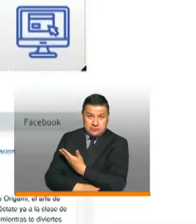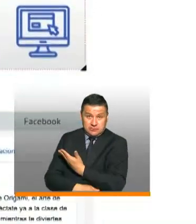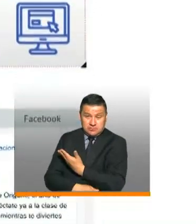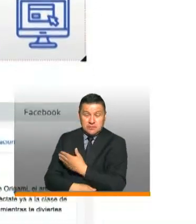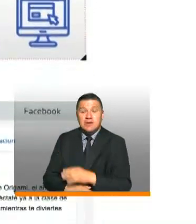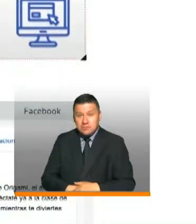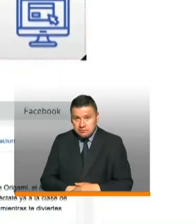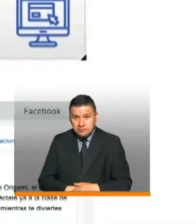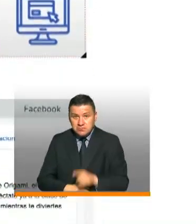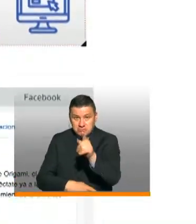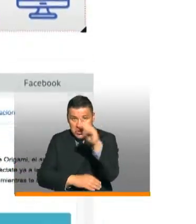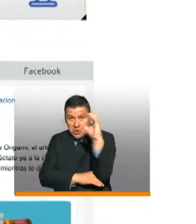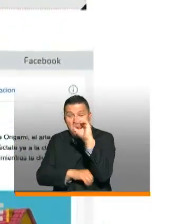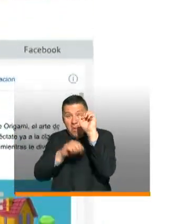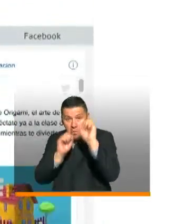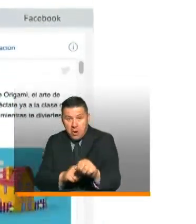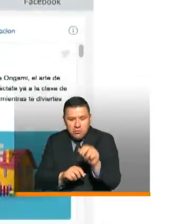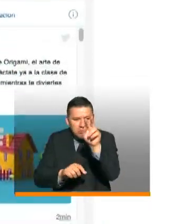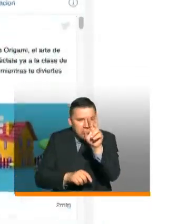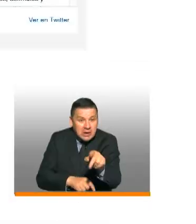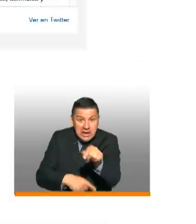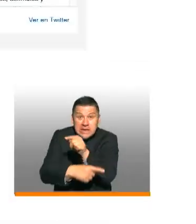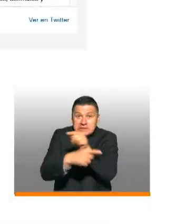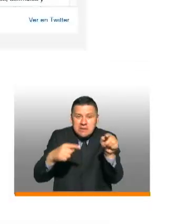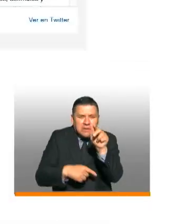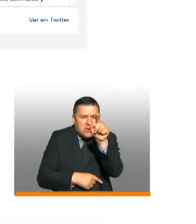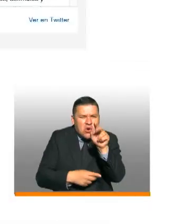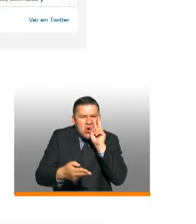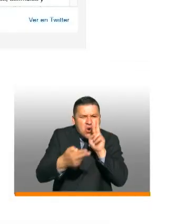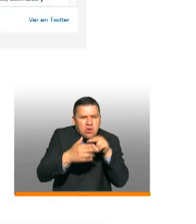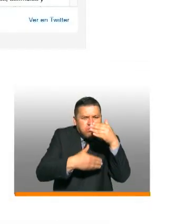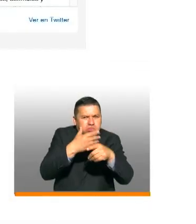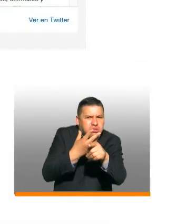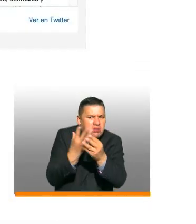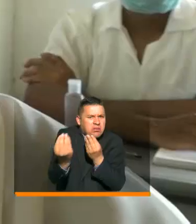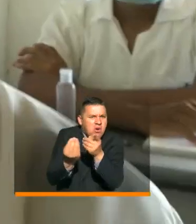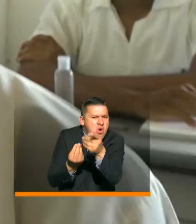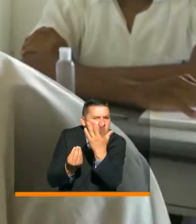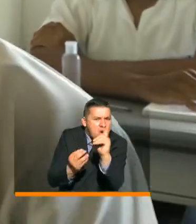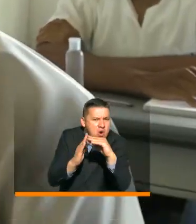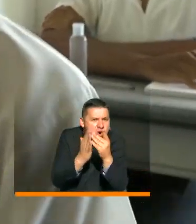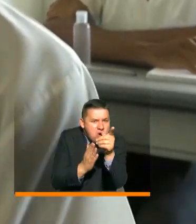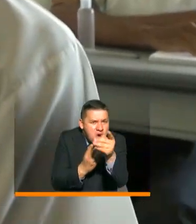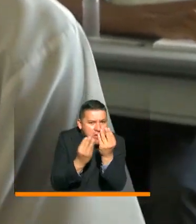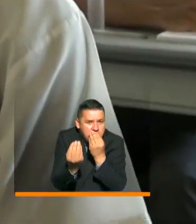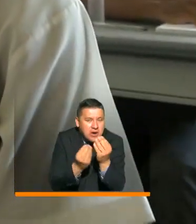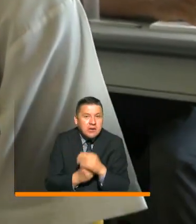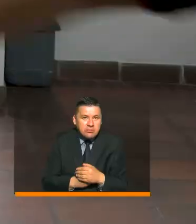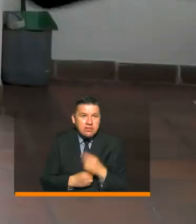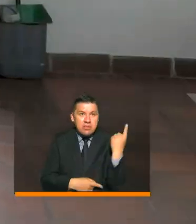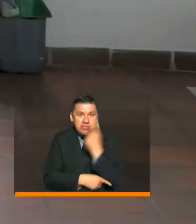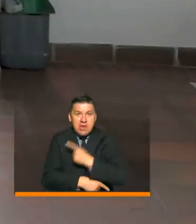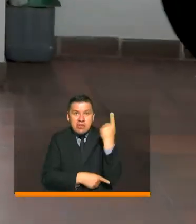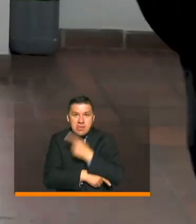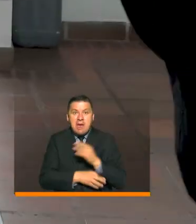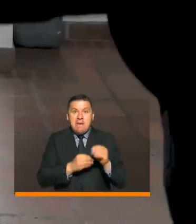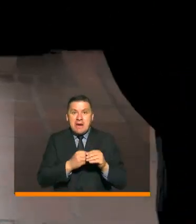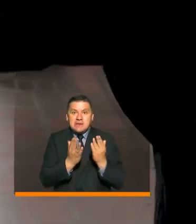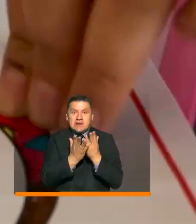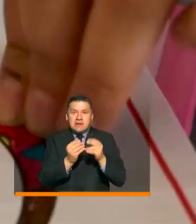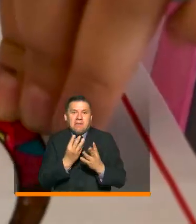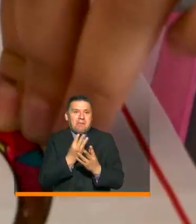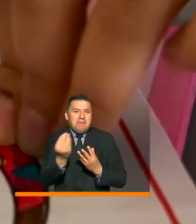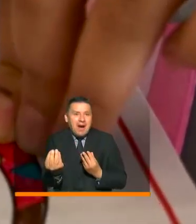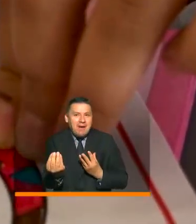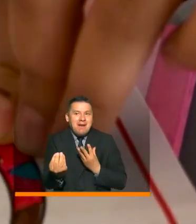www.mineducacion.gov.co, los colombianos pueden desde esta semana conocer el avance de la alternancia en el país. Cada día, más estudiantes